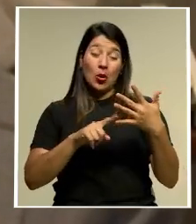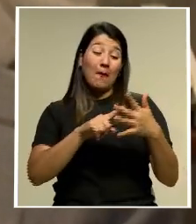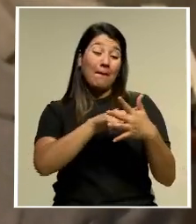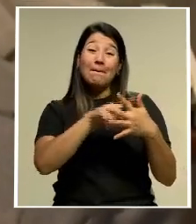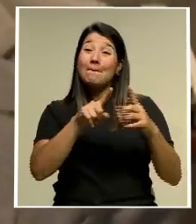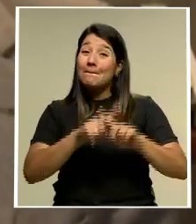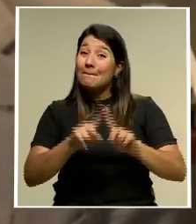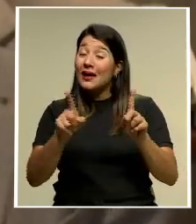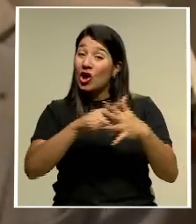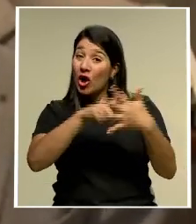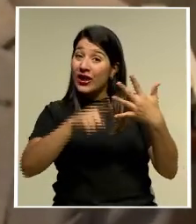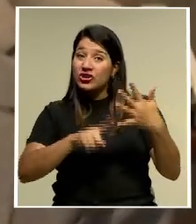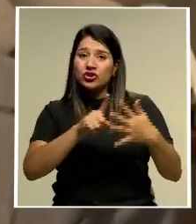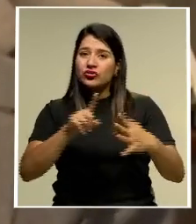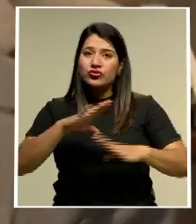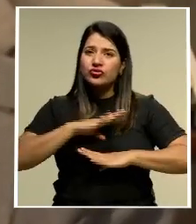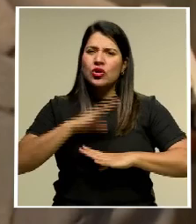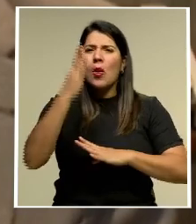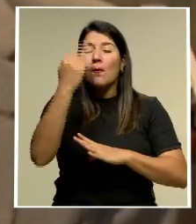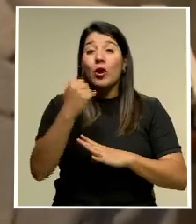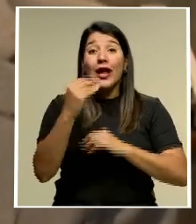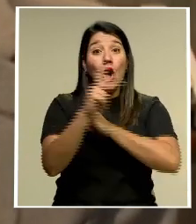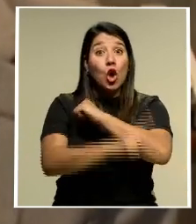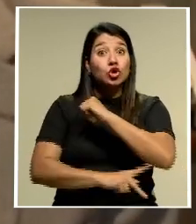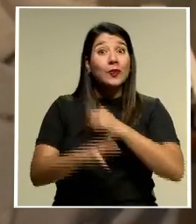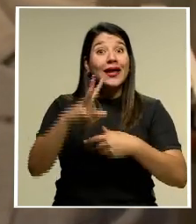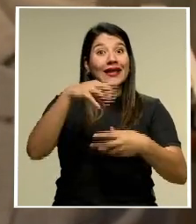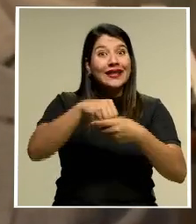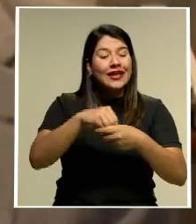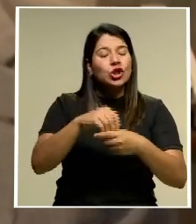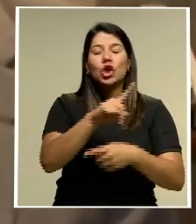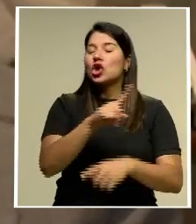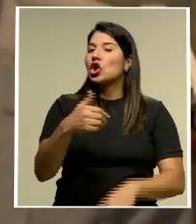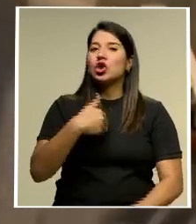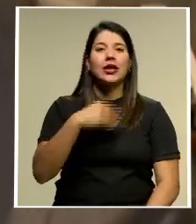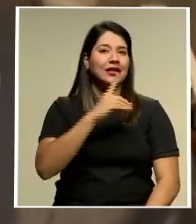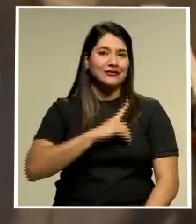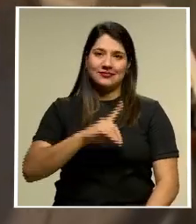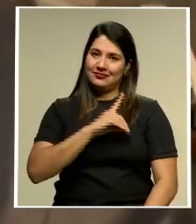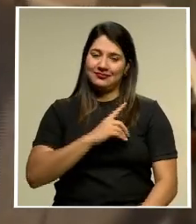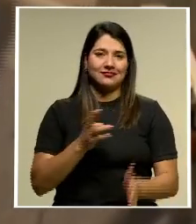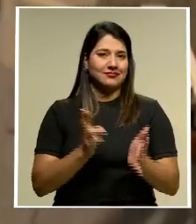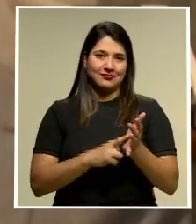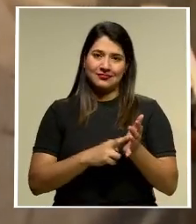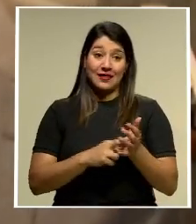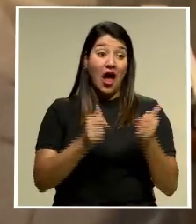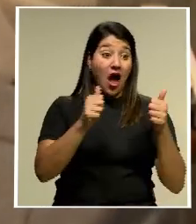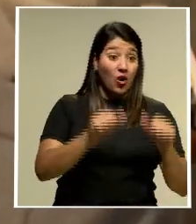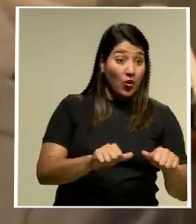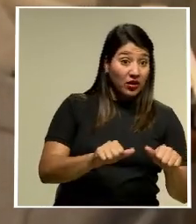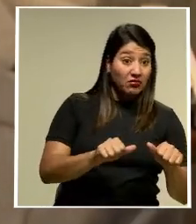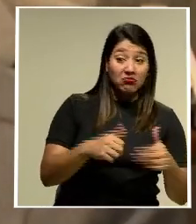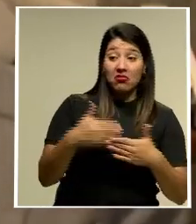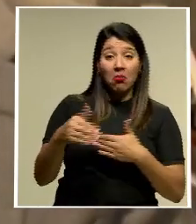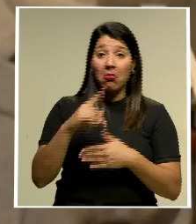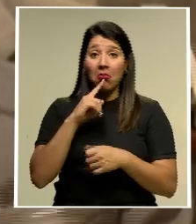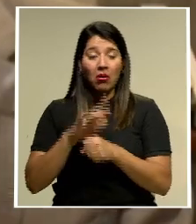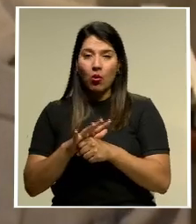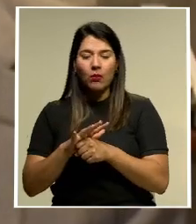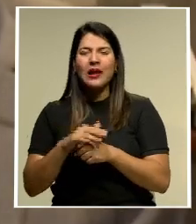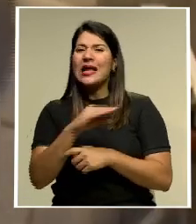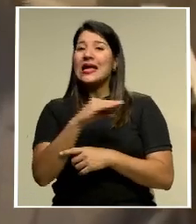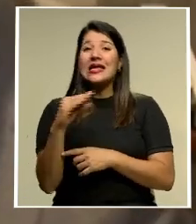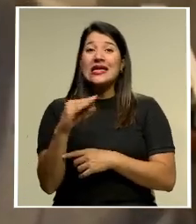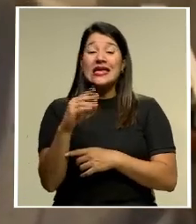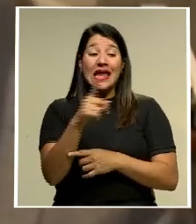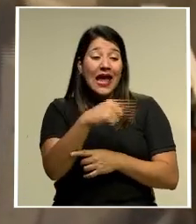alcanza porque los Estados miembros, repito, son muy indisciplinados, acuerdan cosas y no las cumplan. Y ninguno tiene